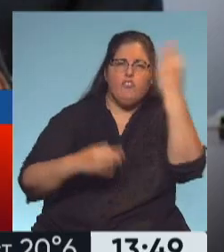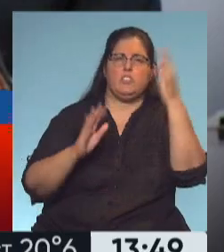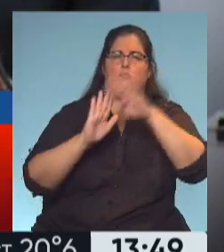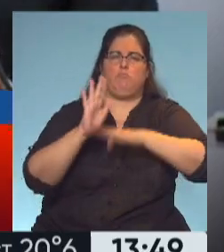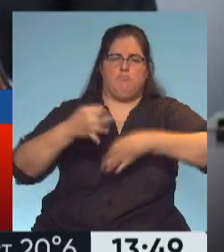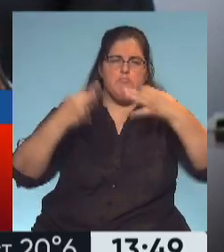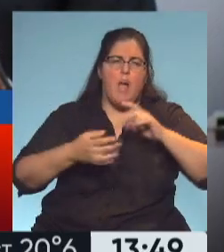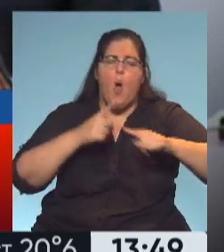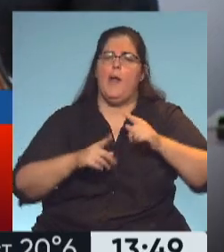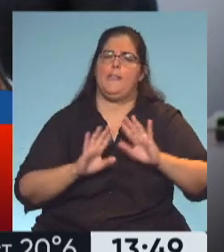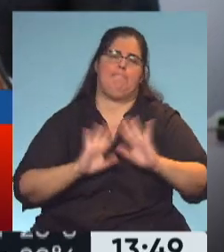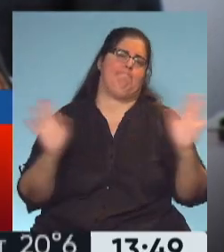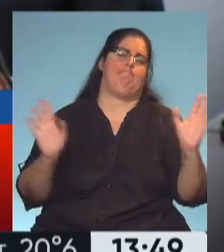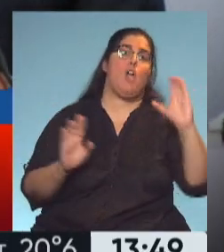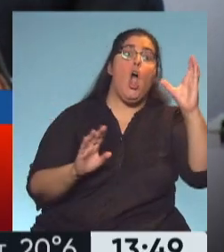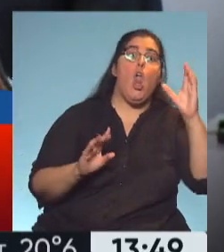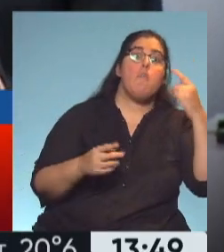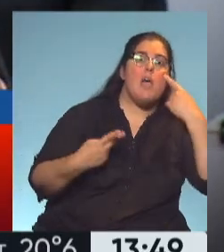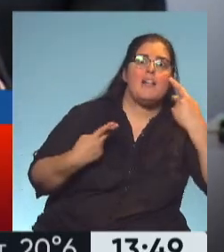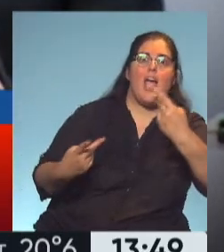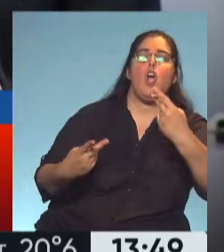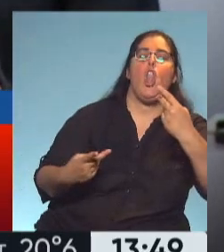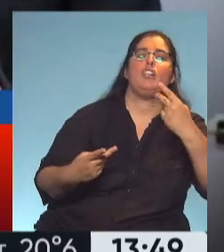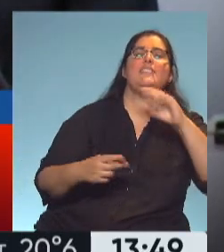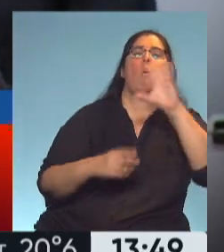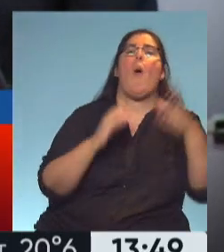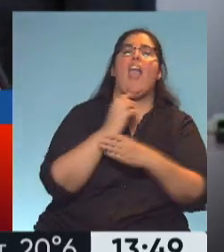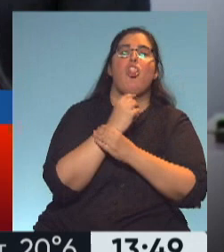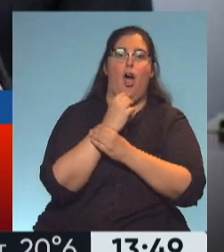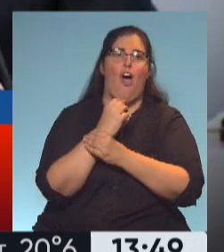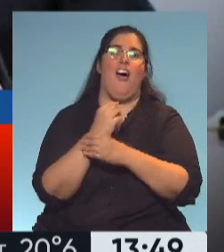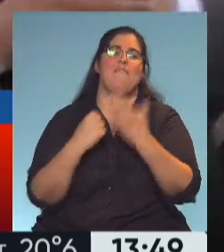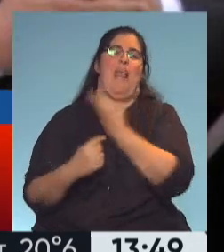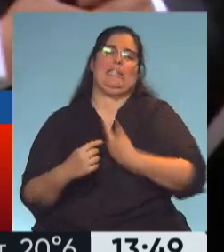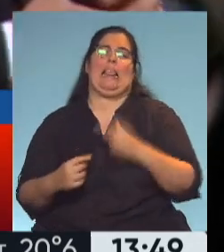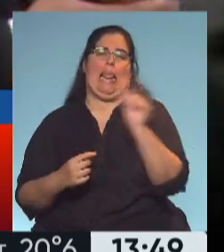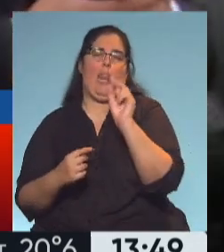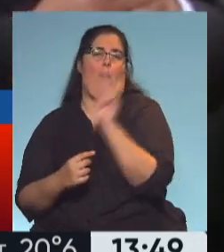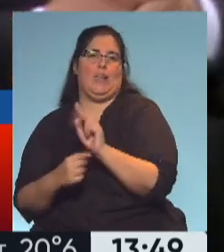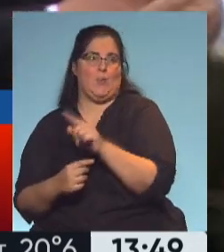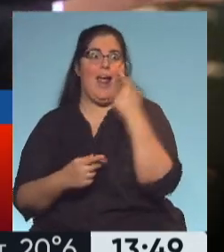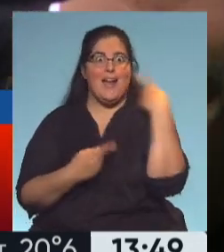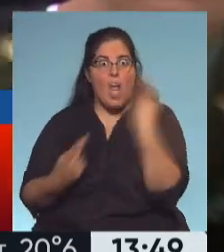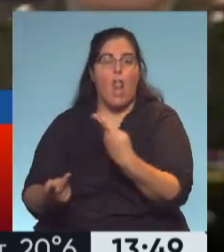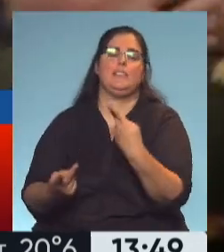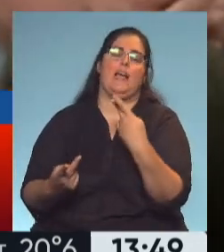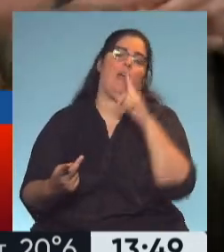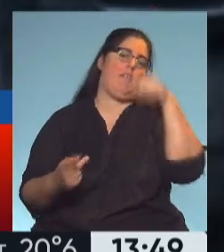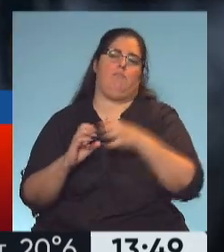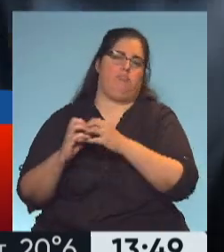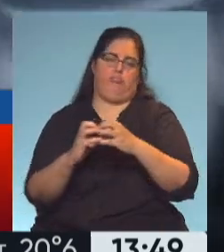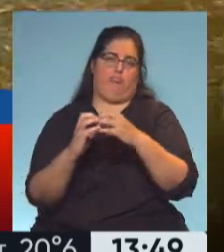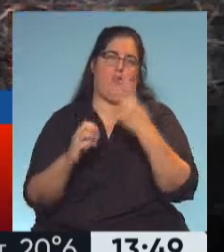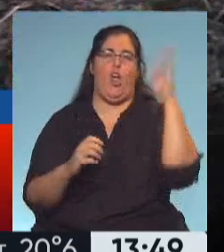que Colombia reconoció al opositor Juan Guaidó como presidente interino de Venezuela en enero de